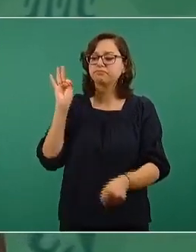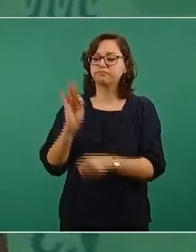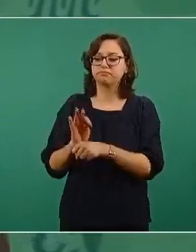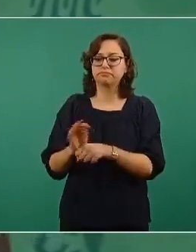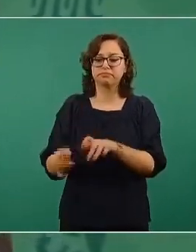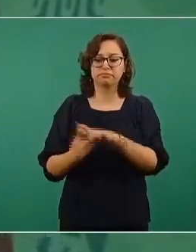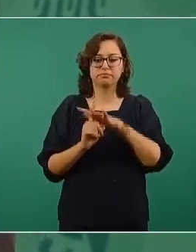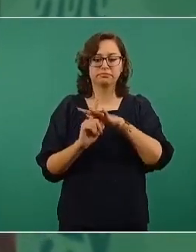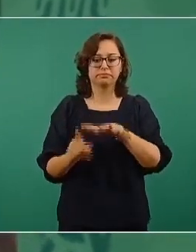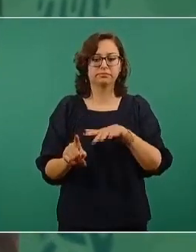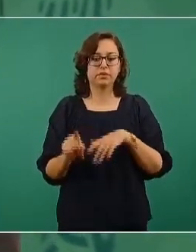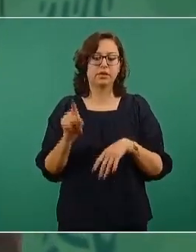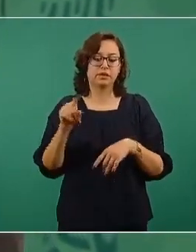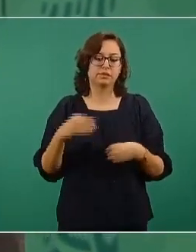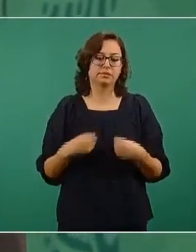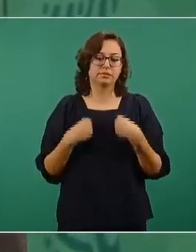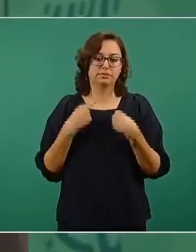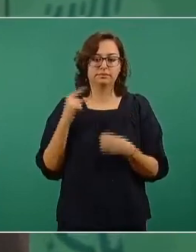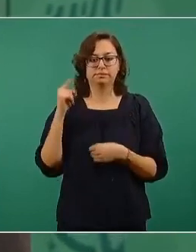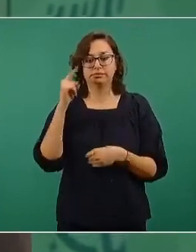de Sacramento, California.